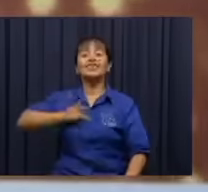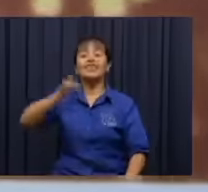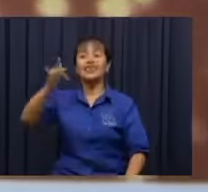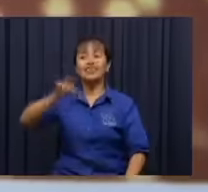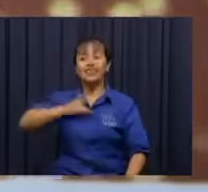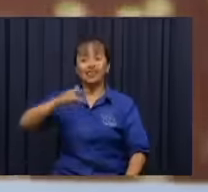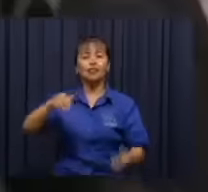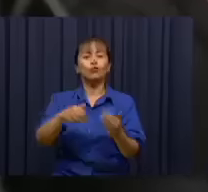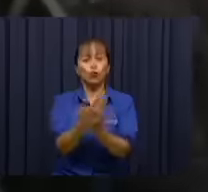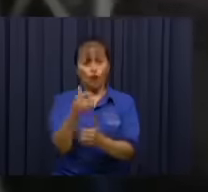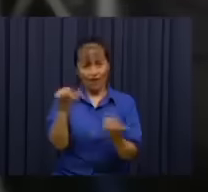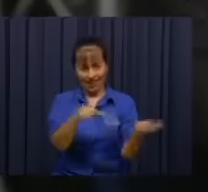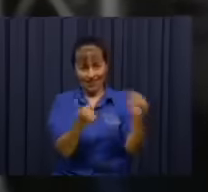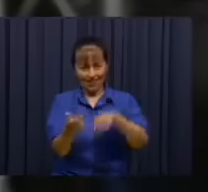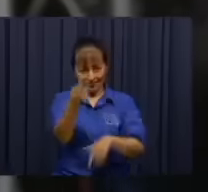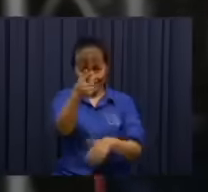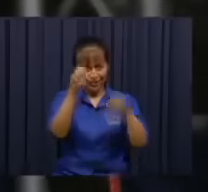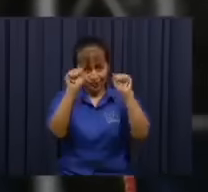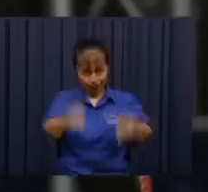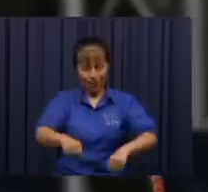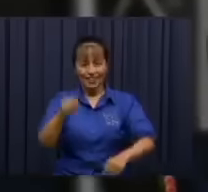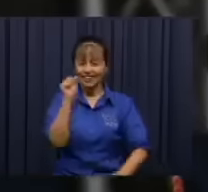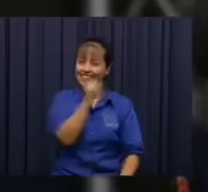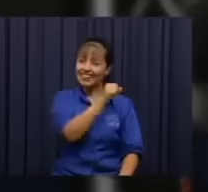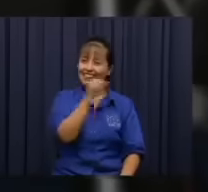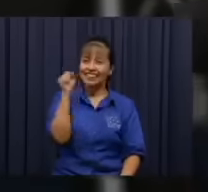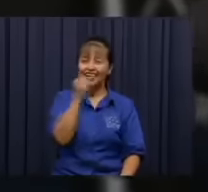Una vez más, dígalo. Está cayendo.